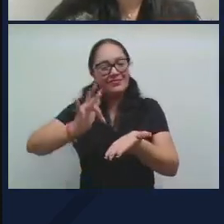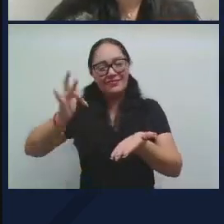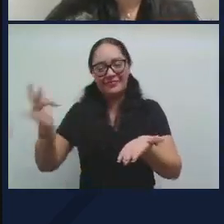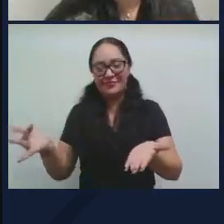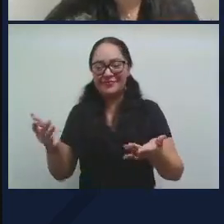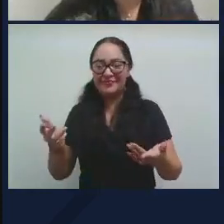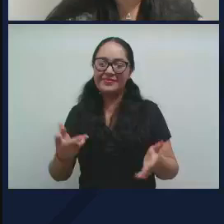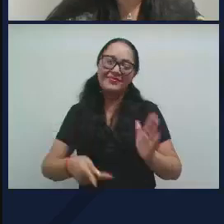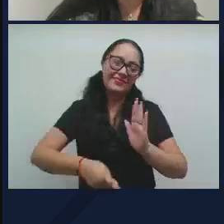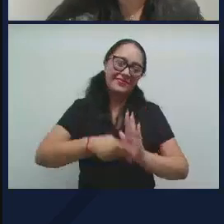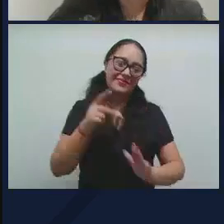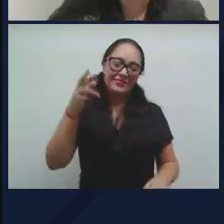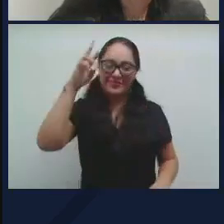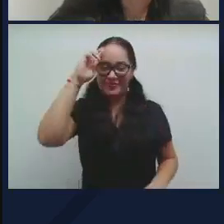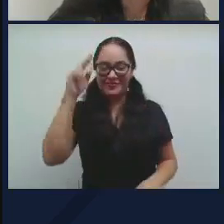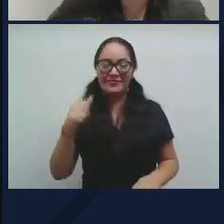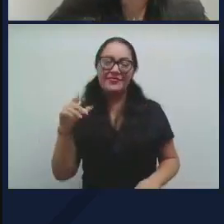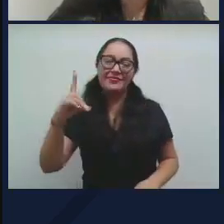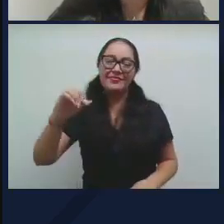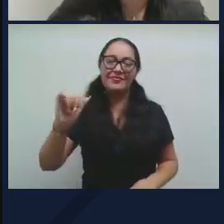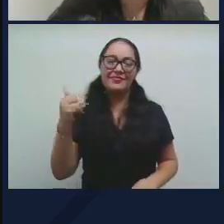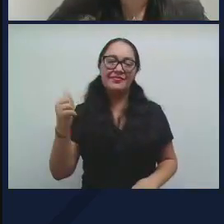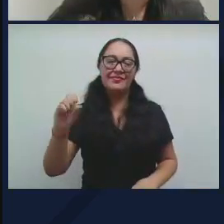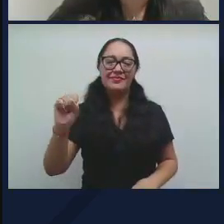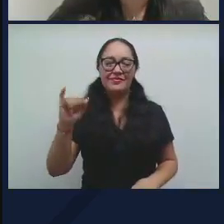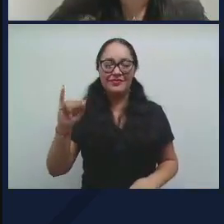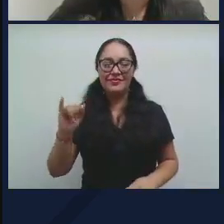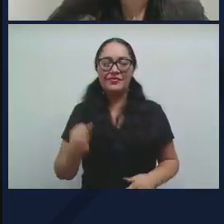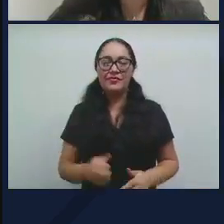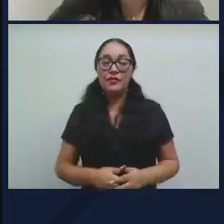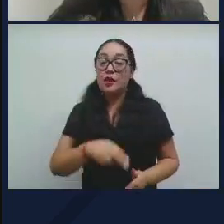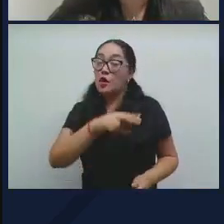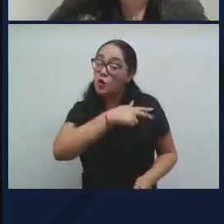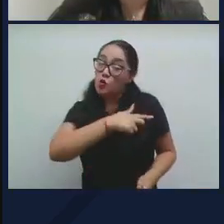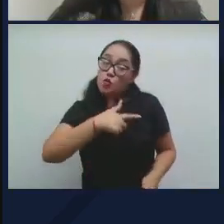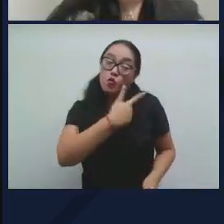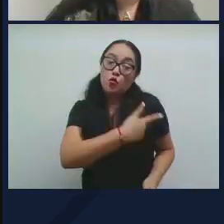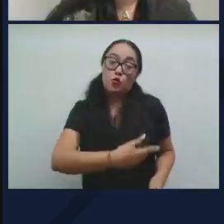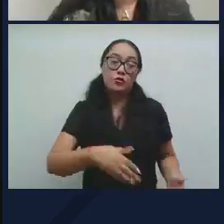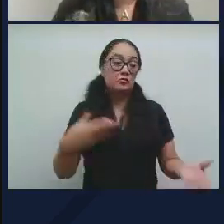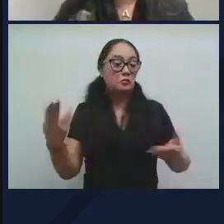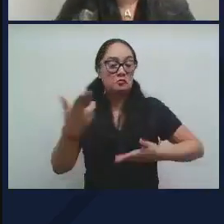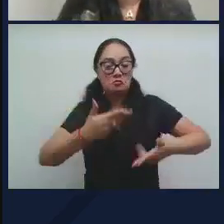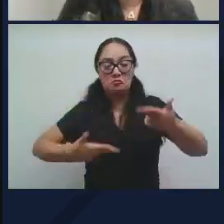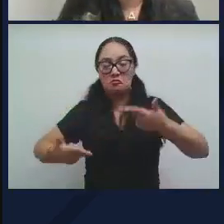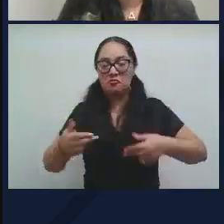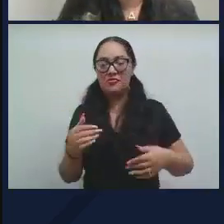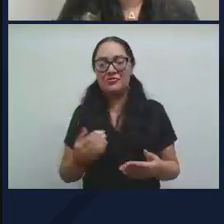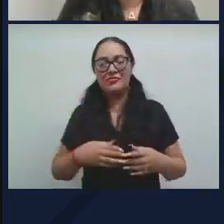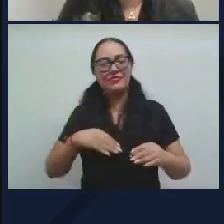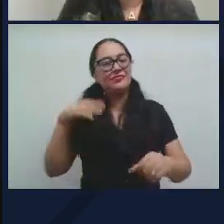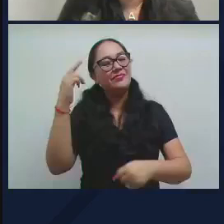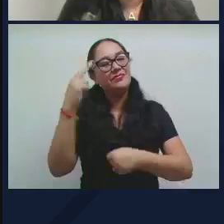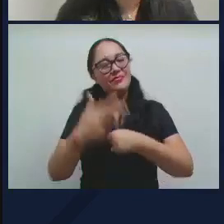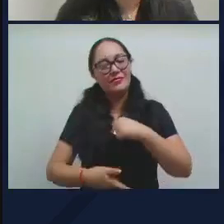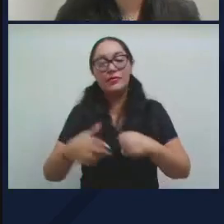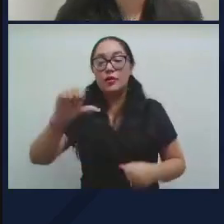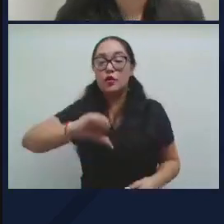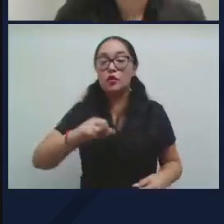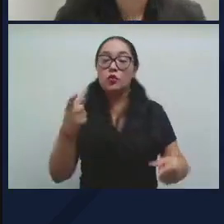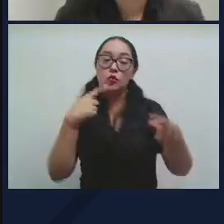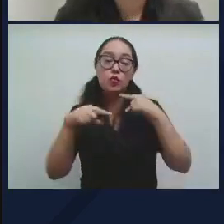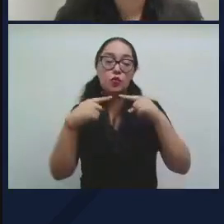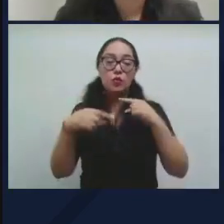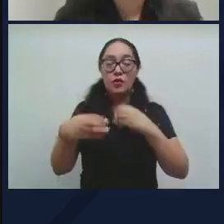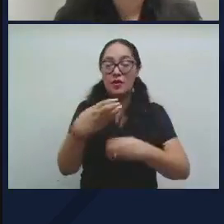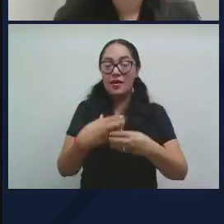Daisy, de verdad un gusto tenerle aquí, y bueno, pues con esto estamos llegando al final de una charla de Café TCDMX.